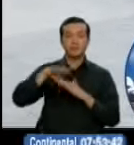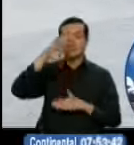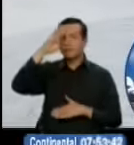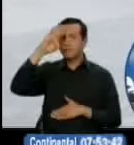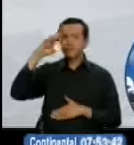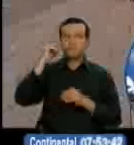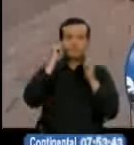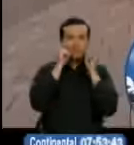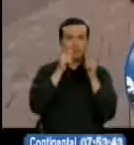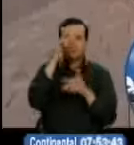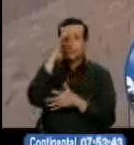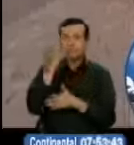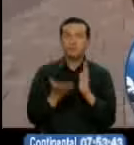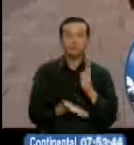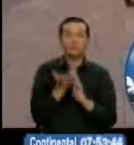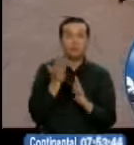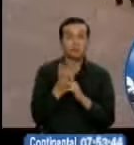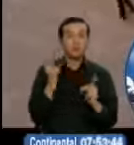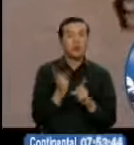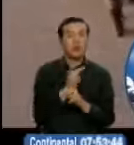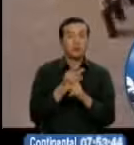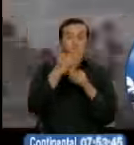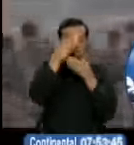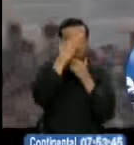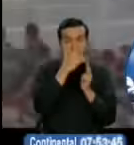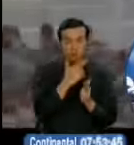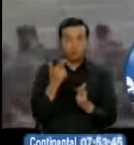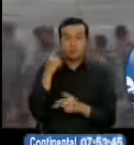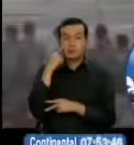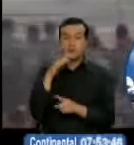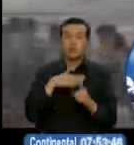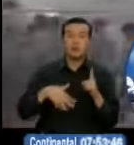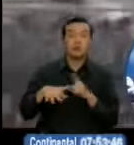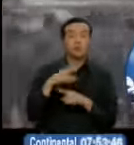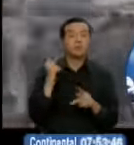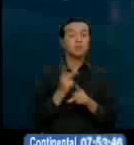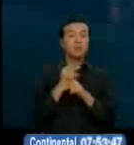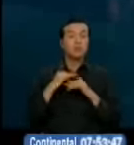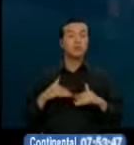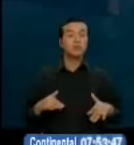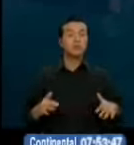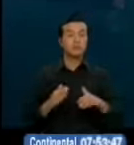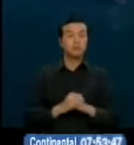seguridad debido al aumento de la amenaza terrorista y a la situación de inseguridad.